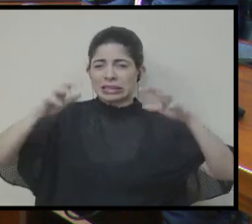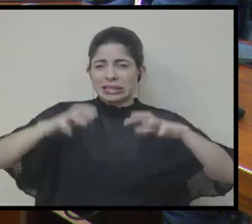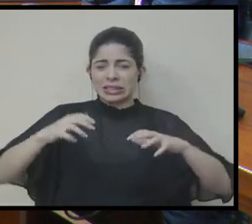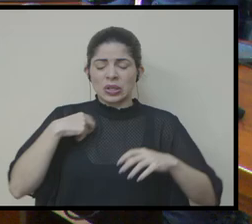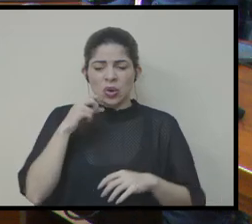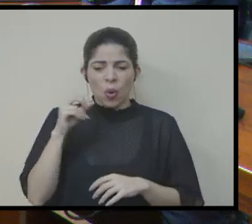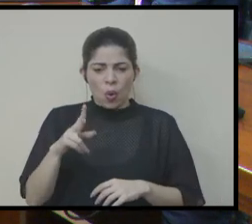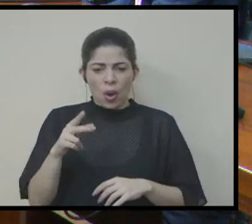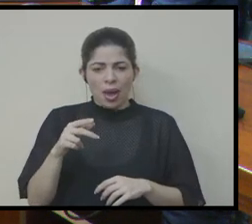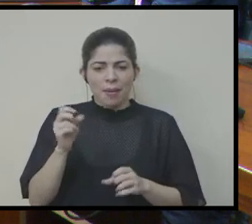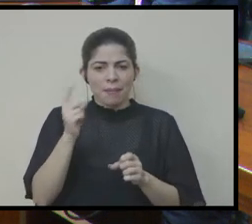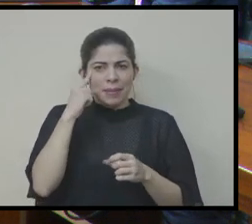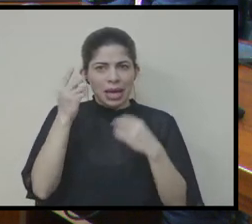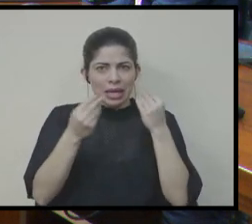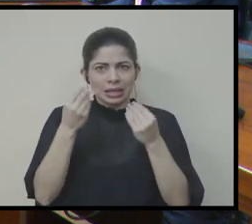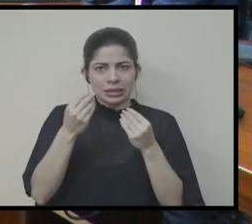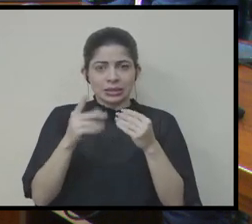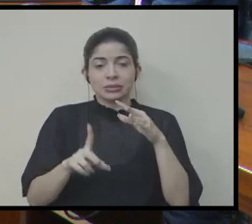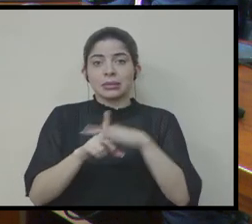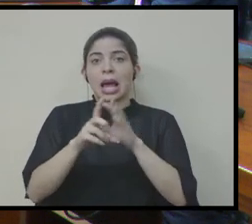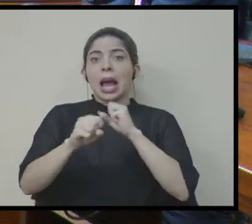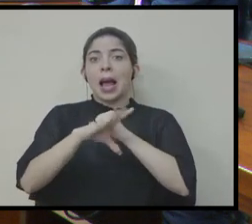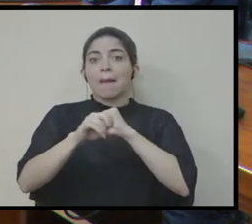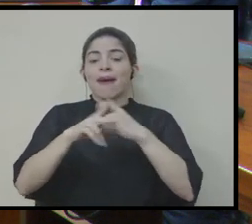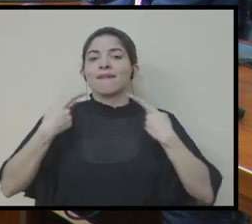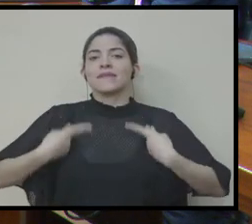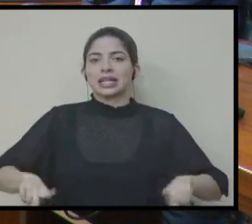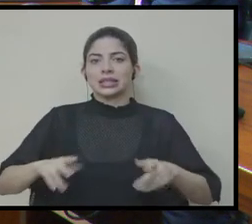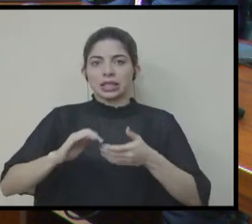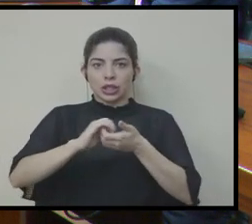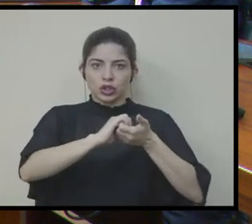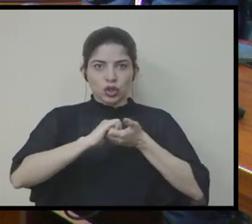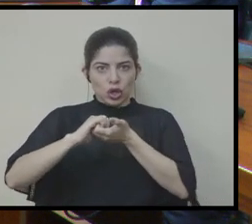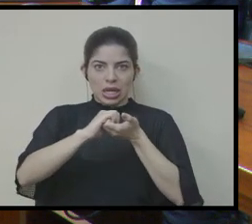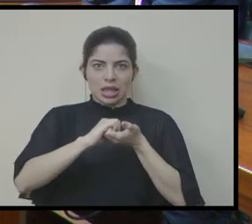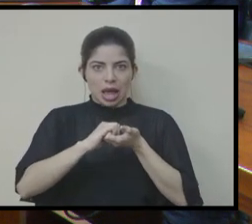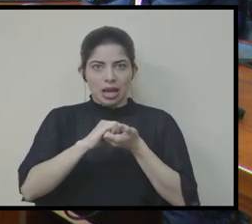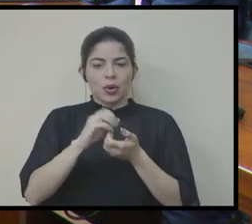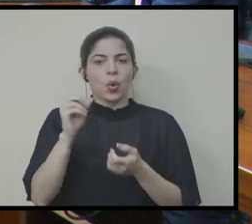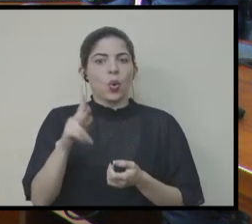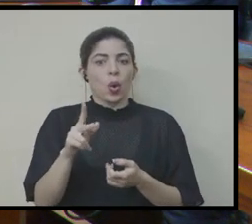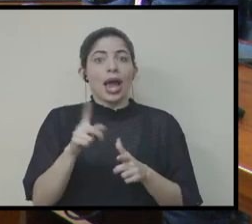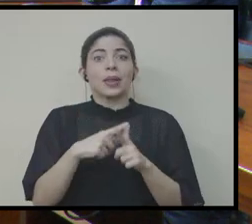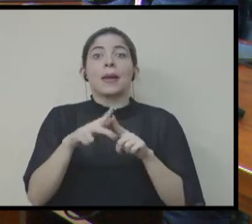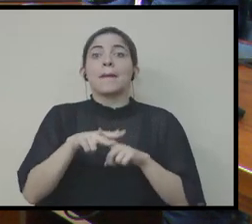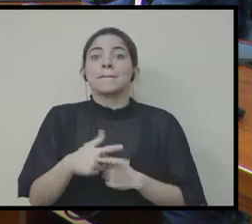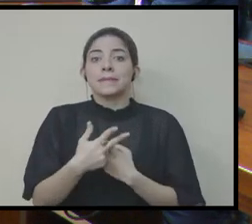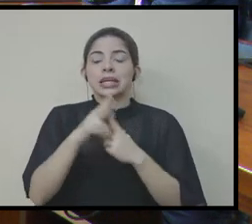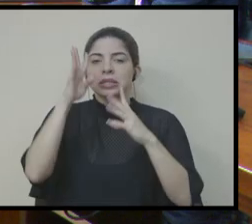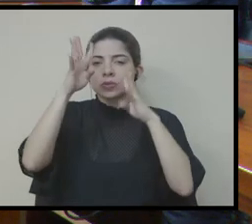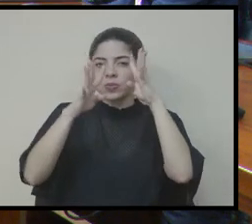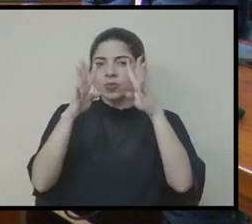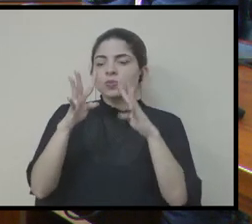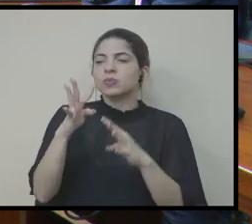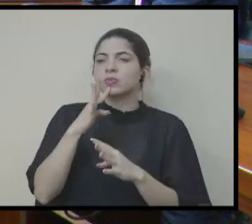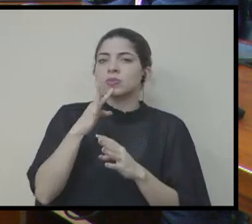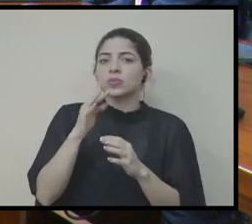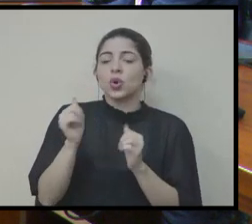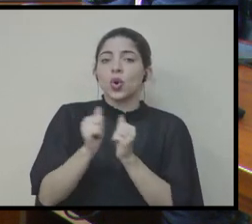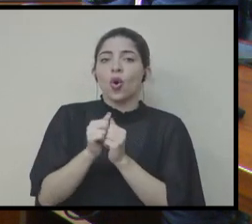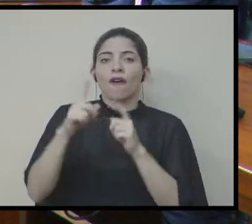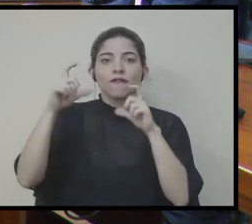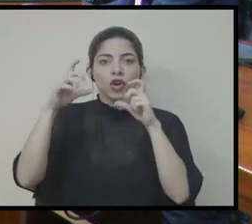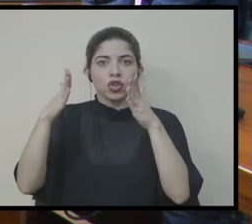dije, ok, aquí vamos a hacer algo. Sale la campaña, Vestite de Solidaridad. Digo, ok, y esto. Entonces empiezo a crear y hablo con Arnoldo Robert,